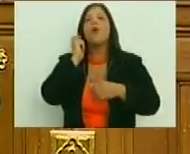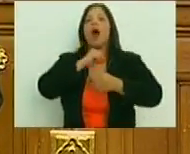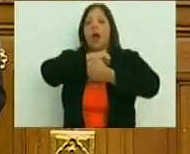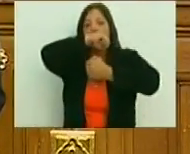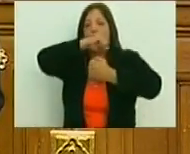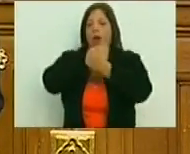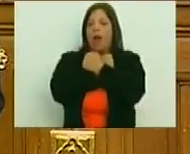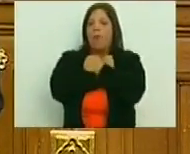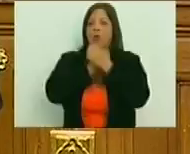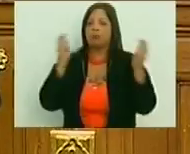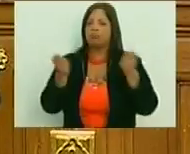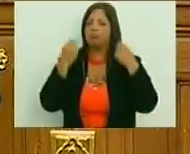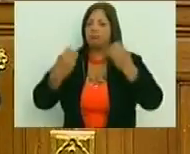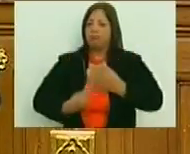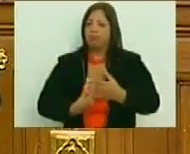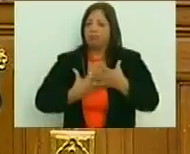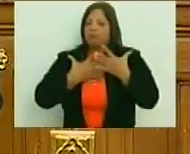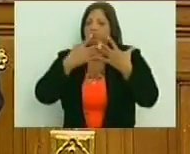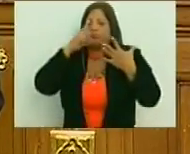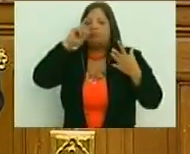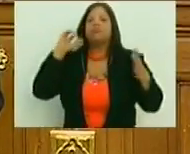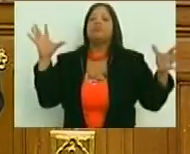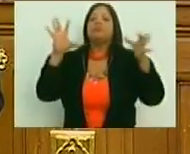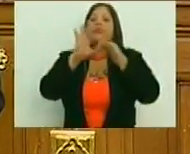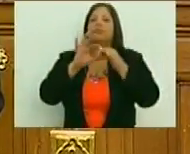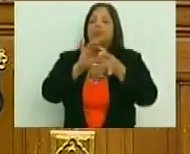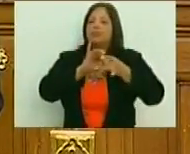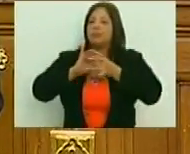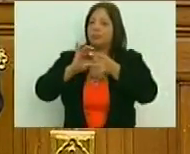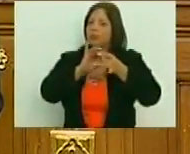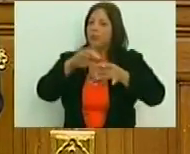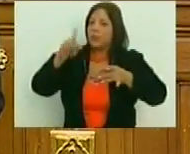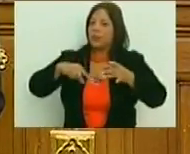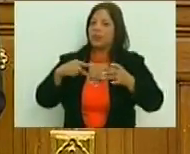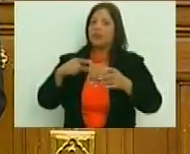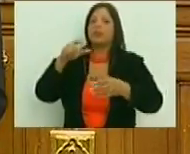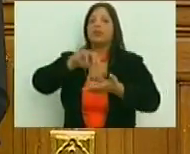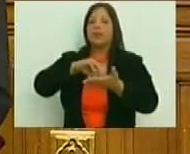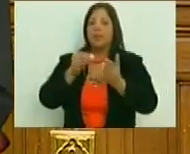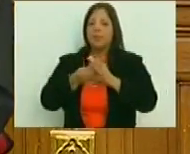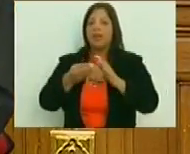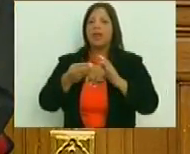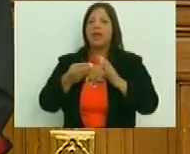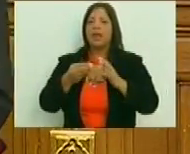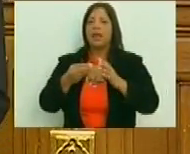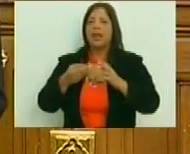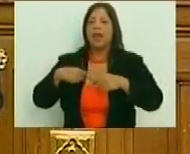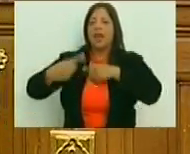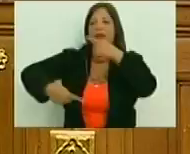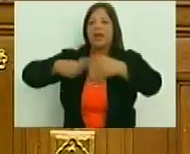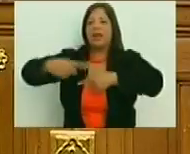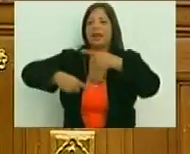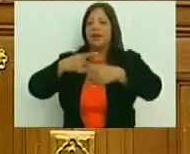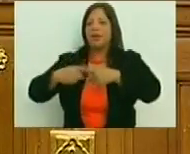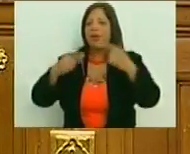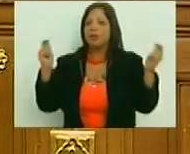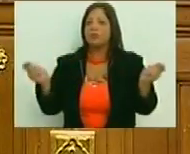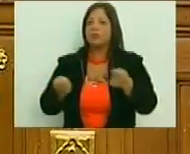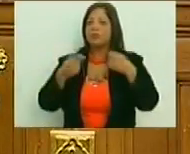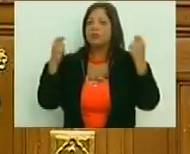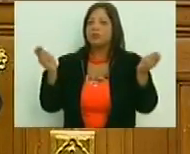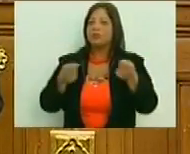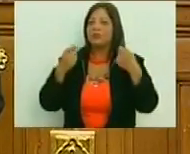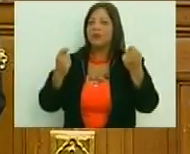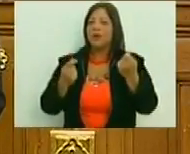nuestro, inspiración y objetivo común, además que es legado inmarcesible generador del